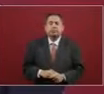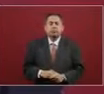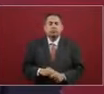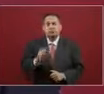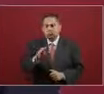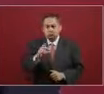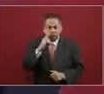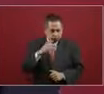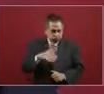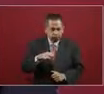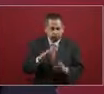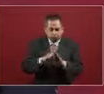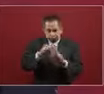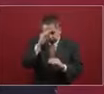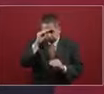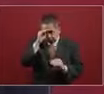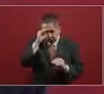buscar